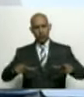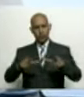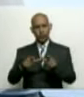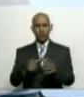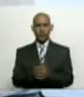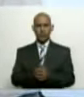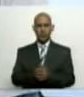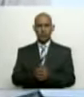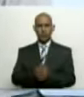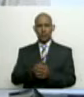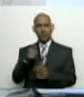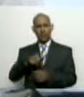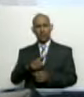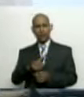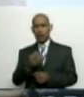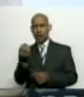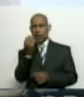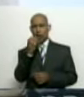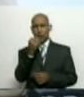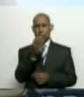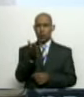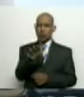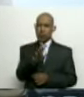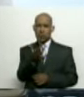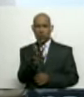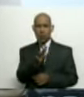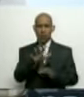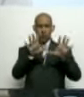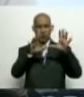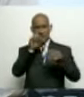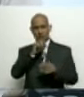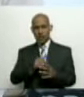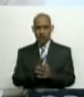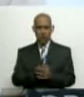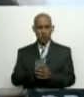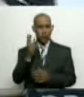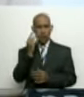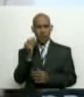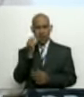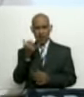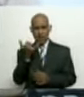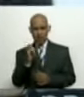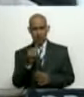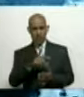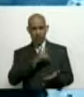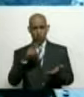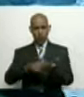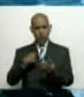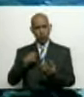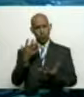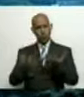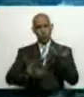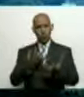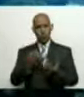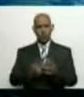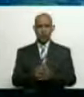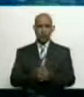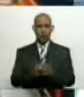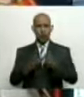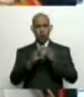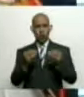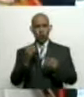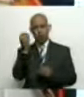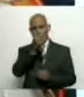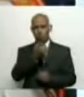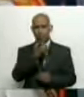en este medio de la gastronomía, tengo alrededor de 10 años de experiencia como cocinero. Las bellezas urbanas naturales,